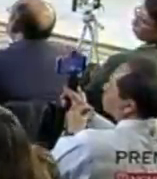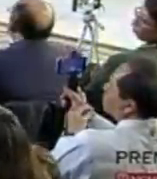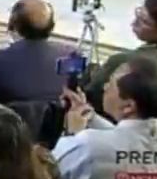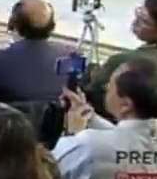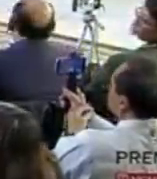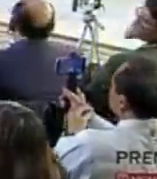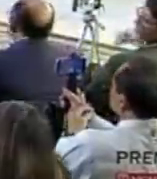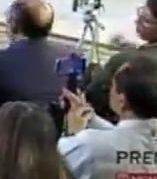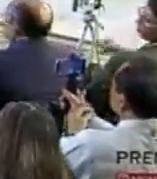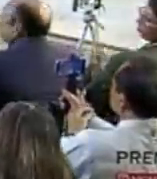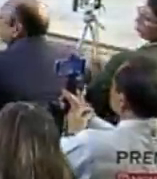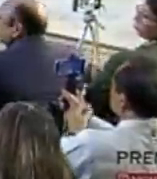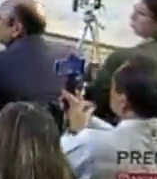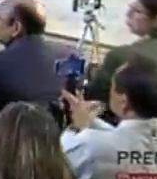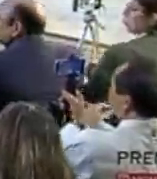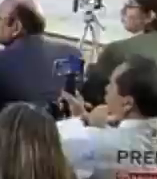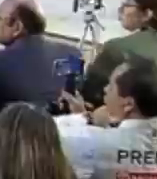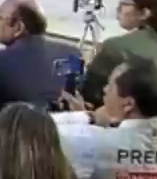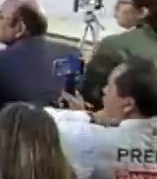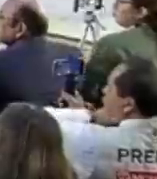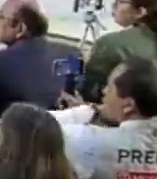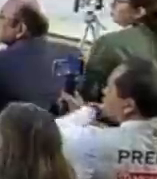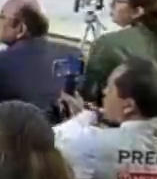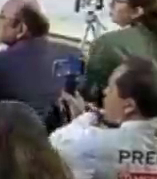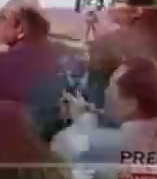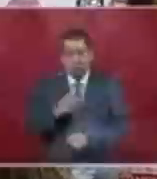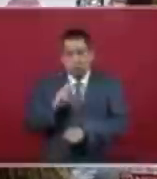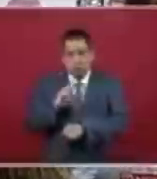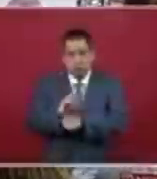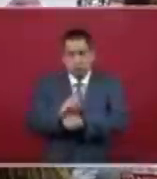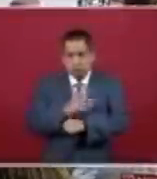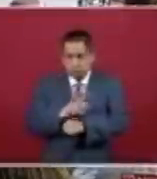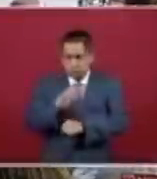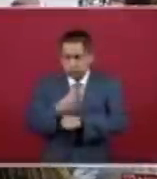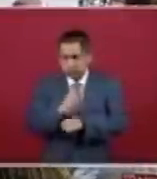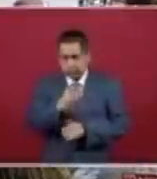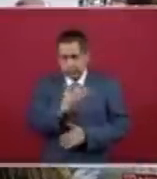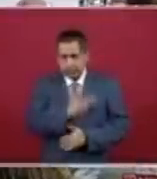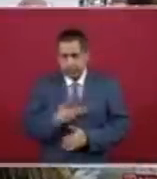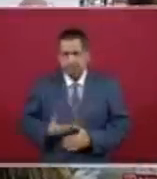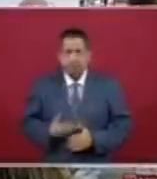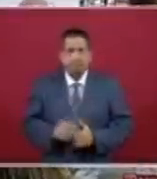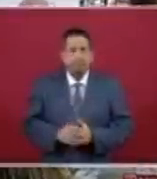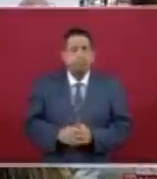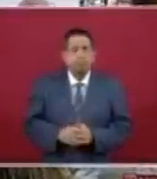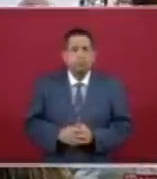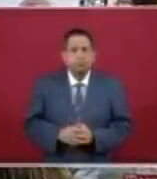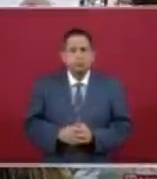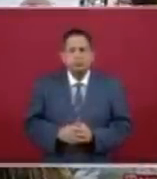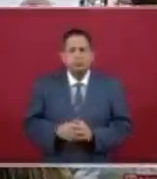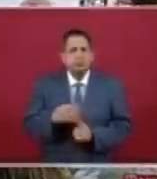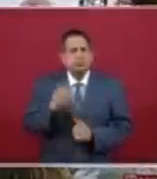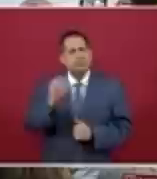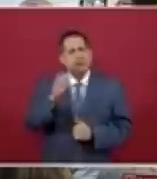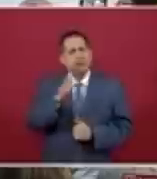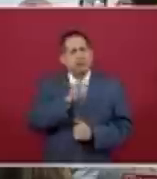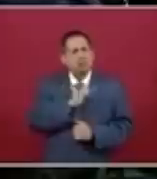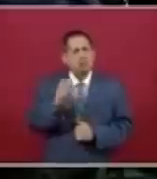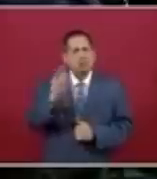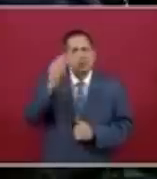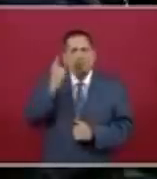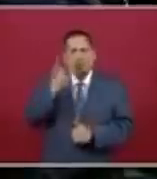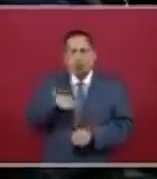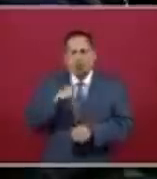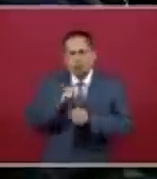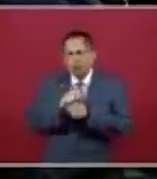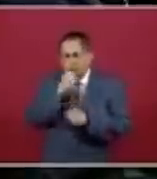Buenos días, señor presidente, secretario, secretario, comisionado. Ya tiene un poco más de una semana, disculpe que me salga